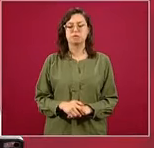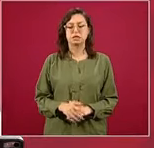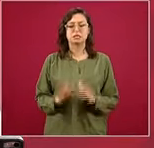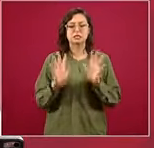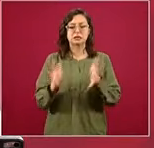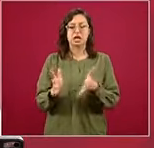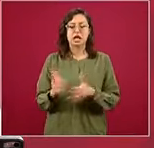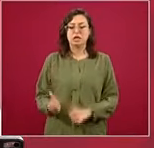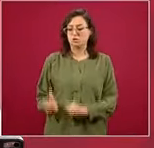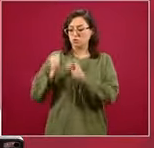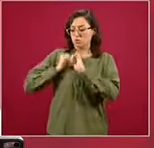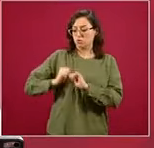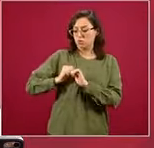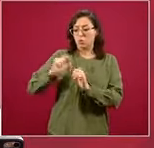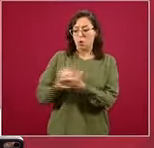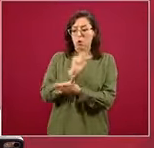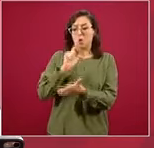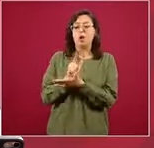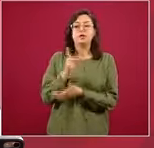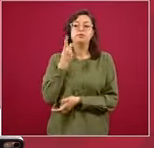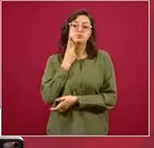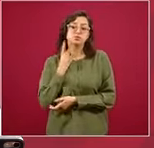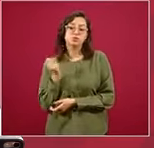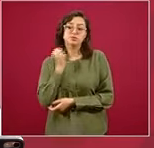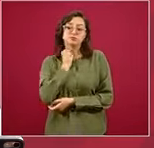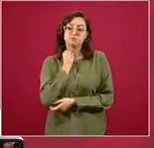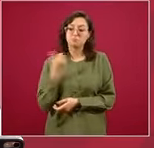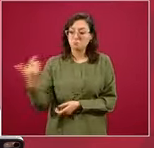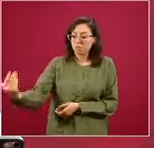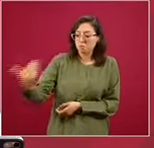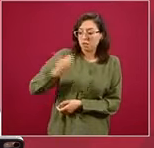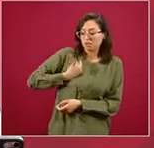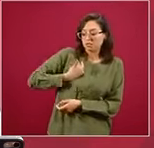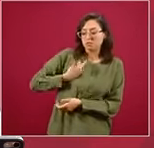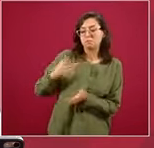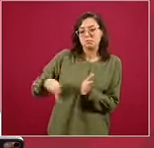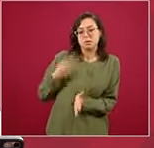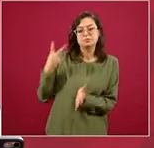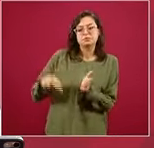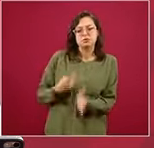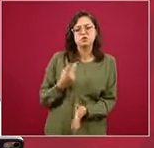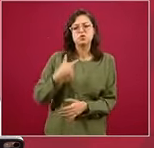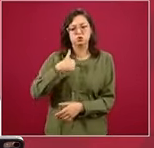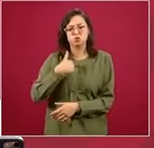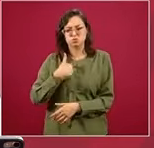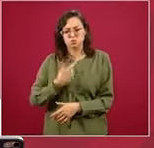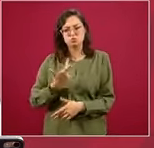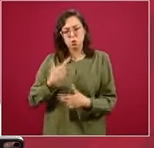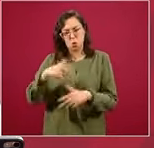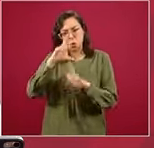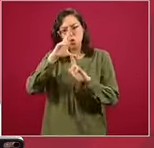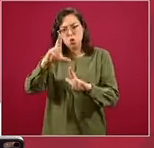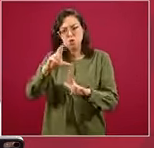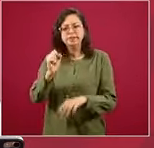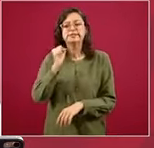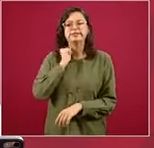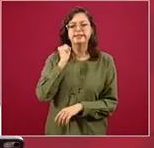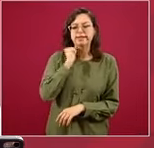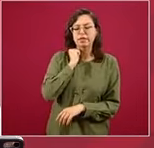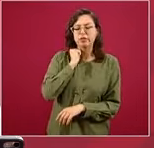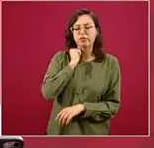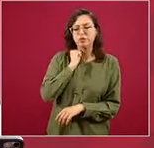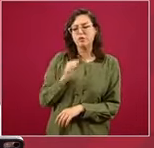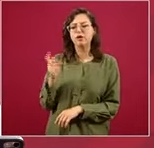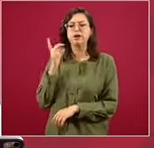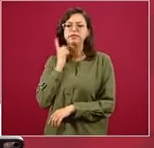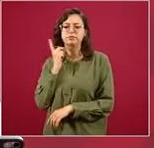de ocasiones, tuve el honor de presentar frente a ellas y ellos, tanto en el Senado como en